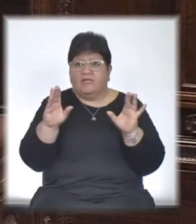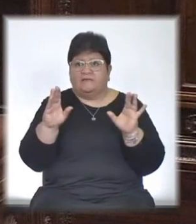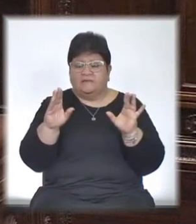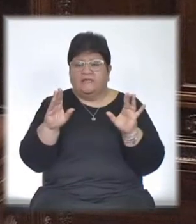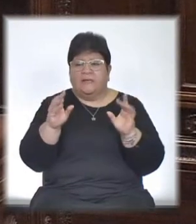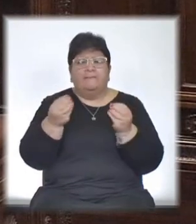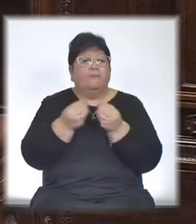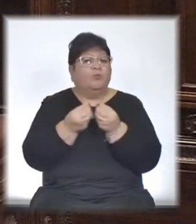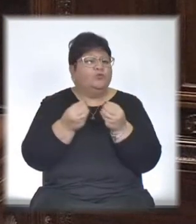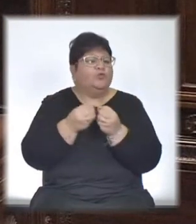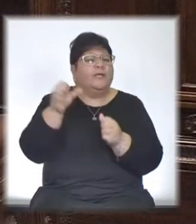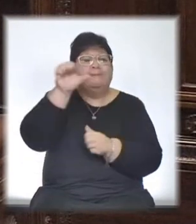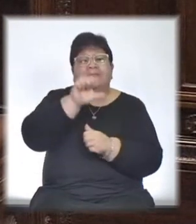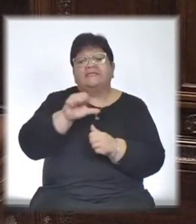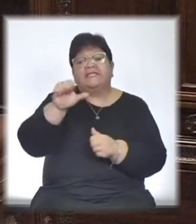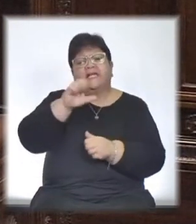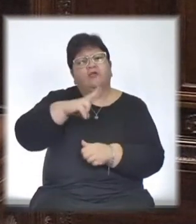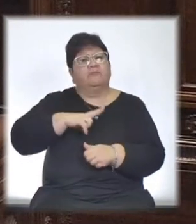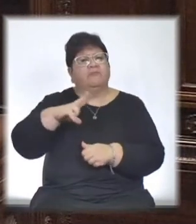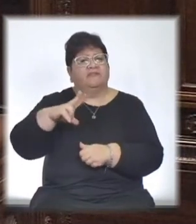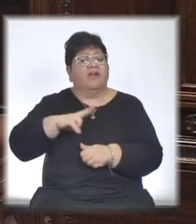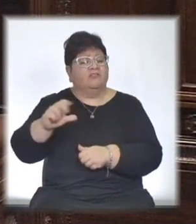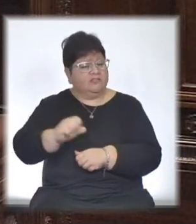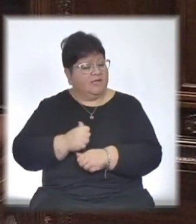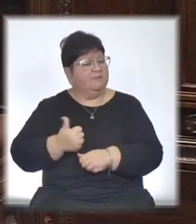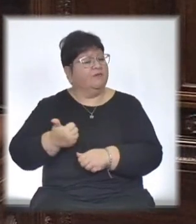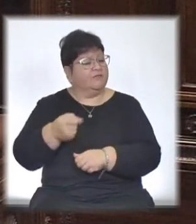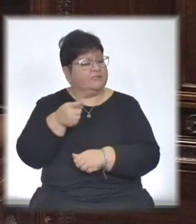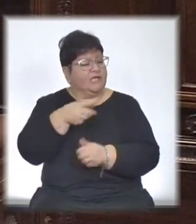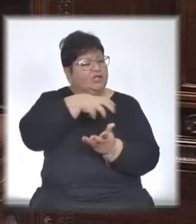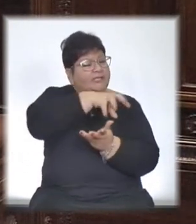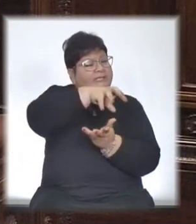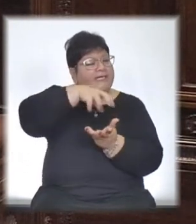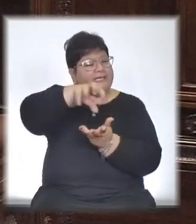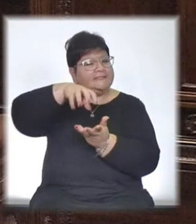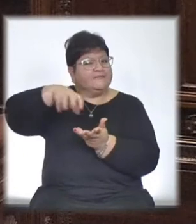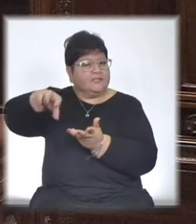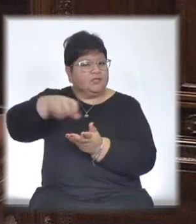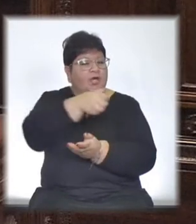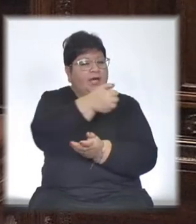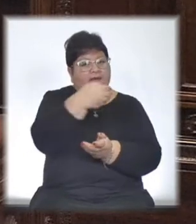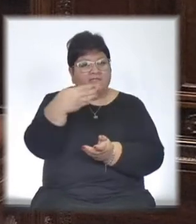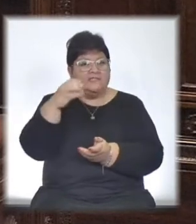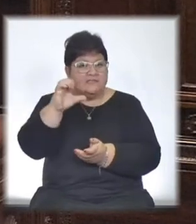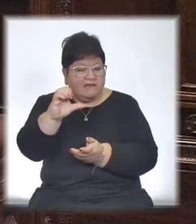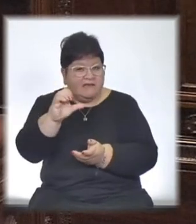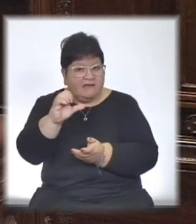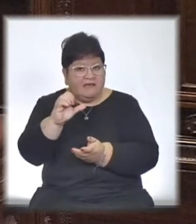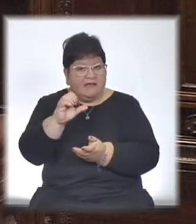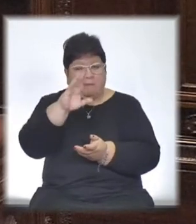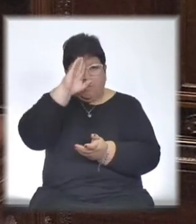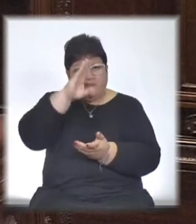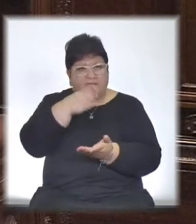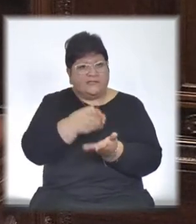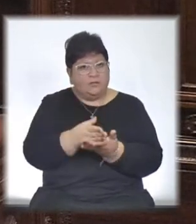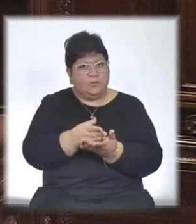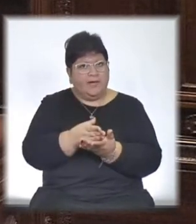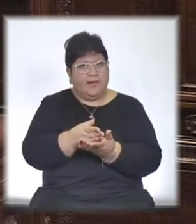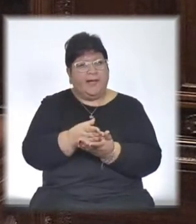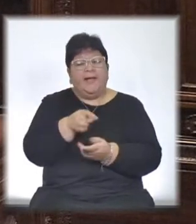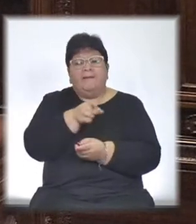los empresarios privados que se aprovecharon de esta clasificación realizada por la dictadura para limpiar sus empresas